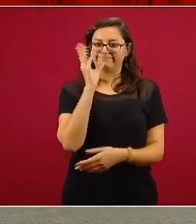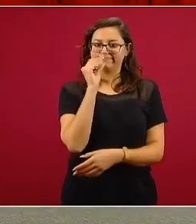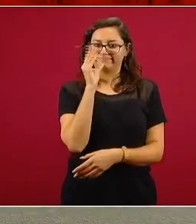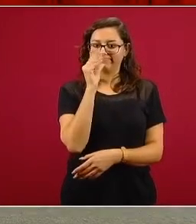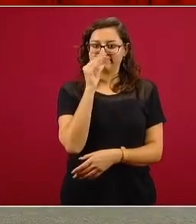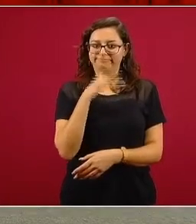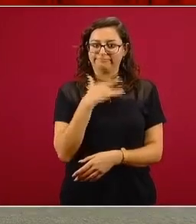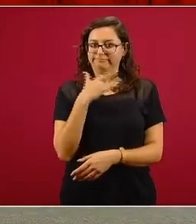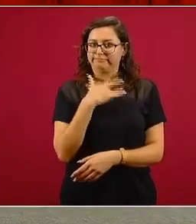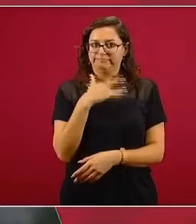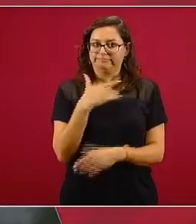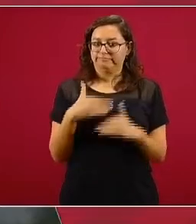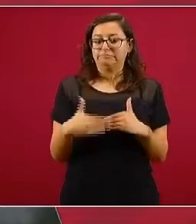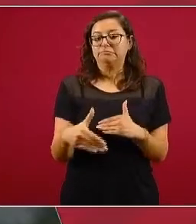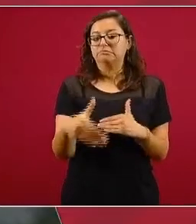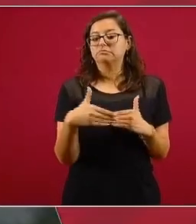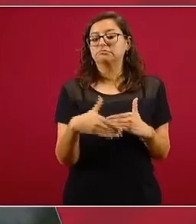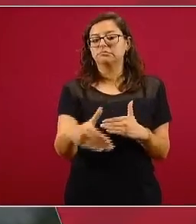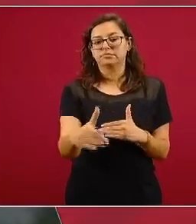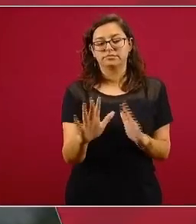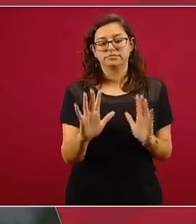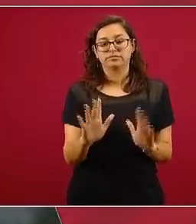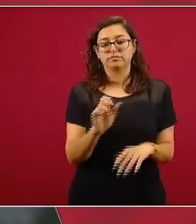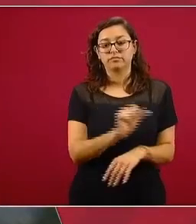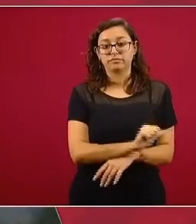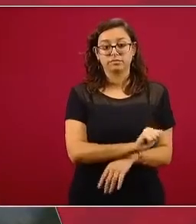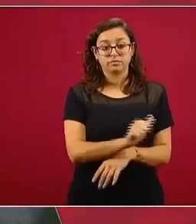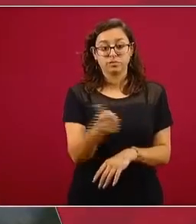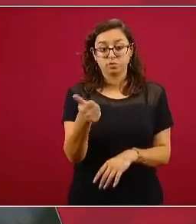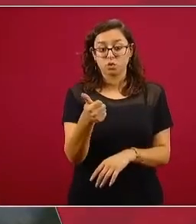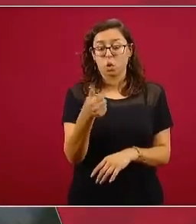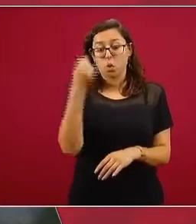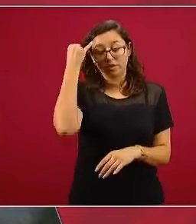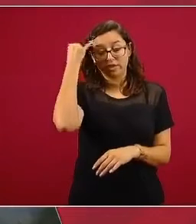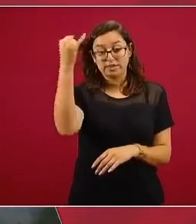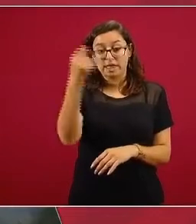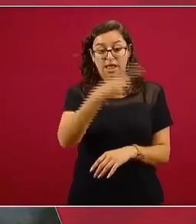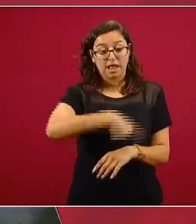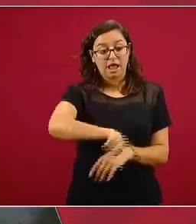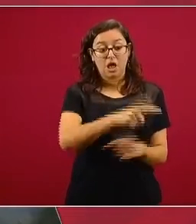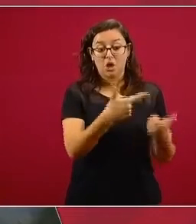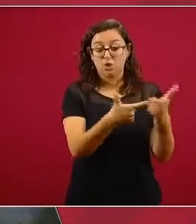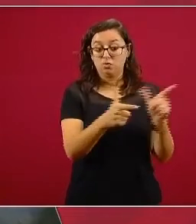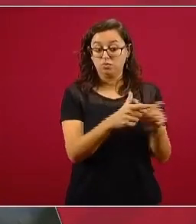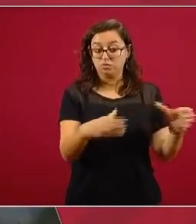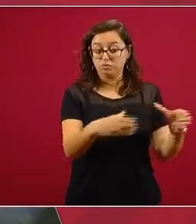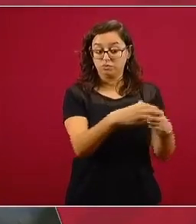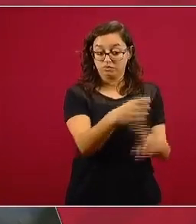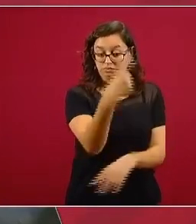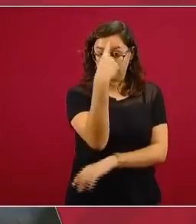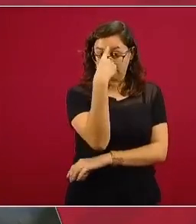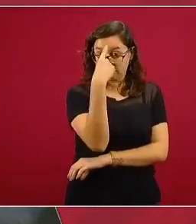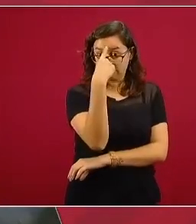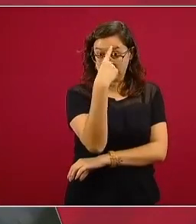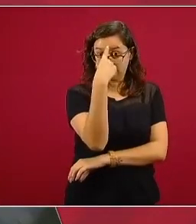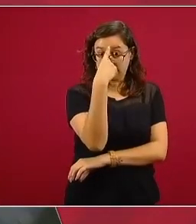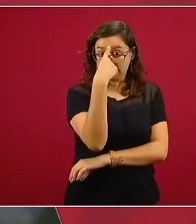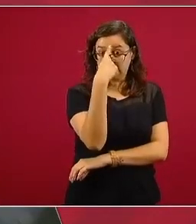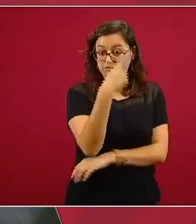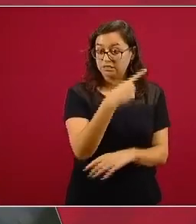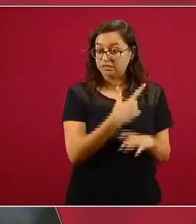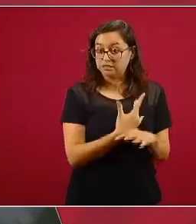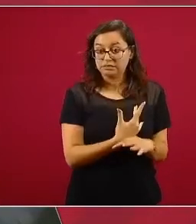las persistentes ideas fijas de este pequeño segmento de la población es la expectativa de que cuando se